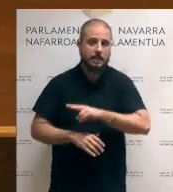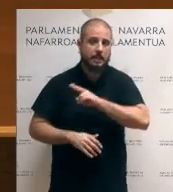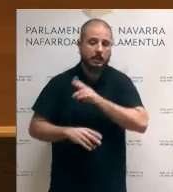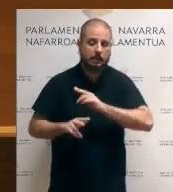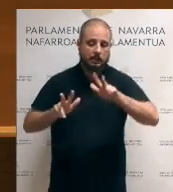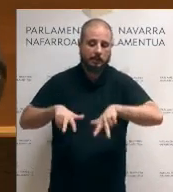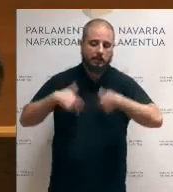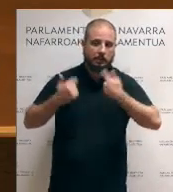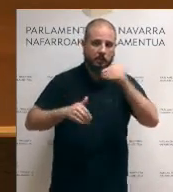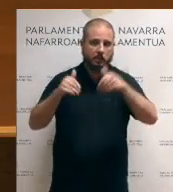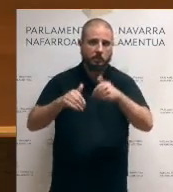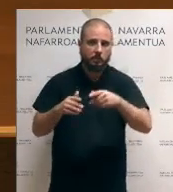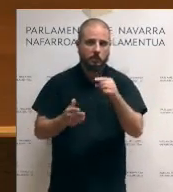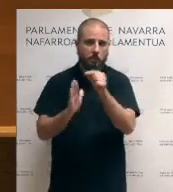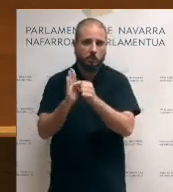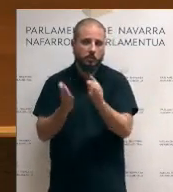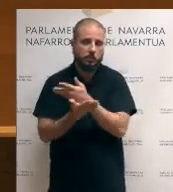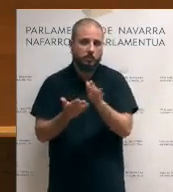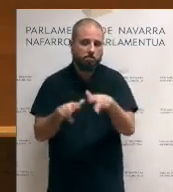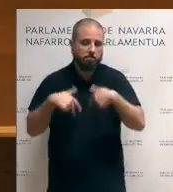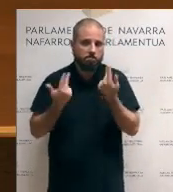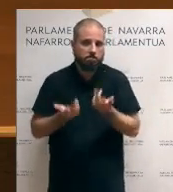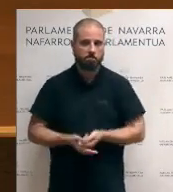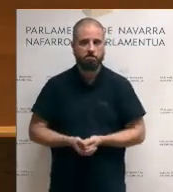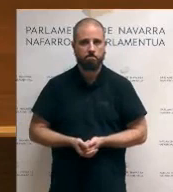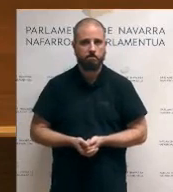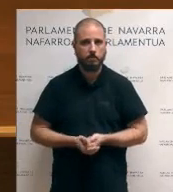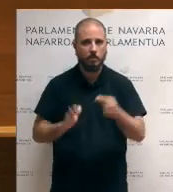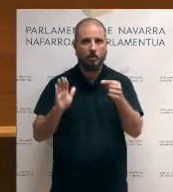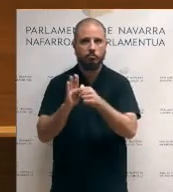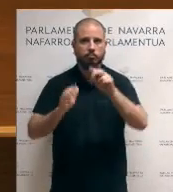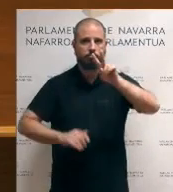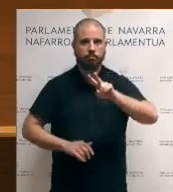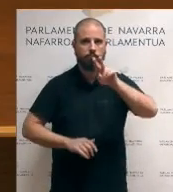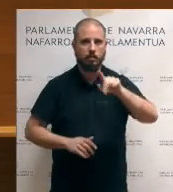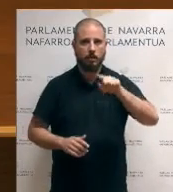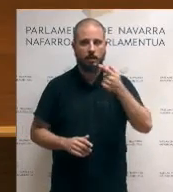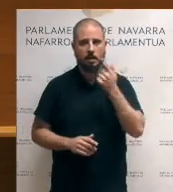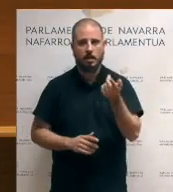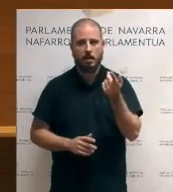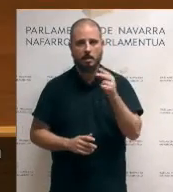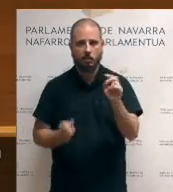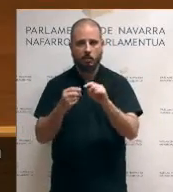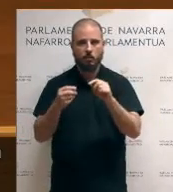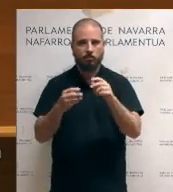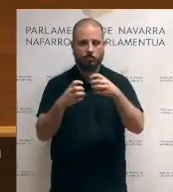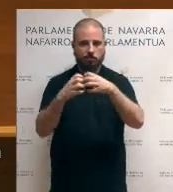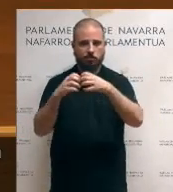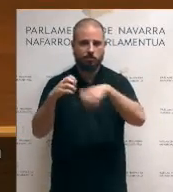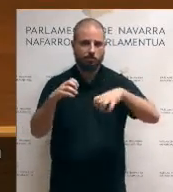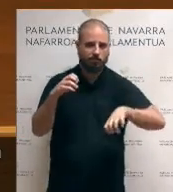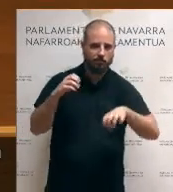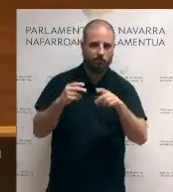permite votar por puntos. En cuanto al punto 2 de la moción, hemos presentado una enmienda para convertirlo en 2 subpuntos. El primero referido a Escolae